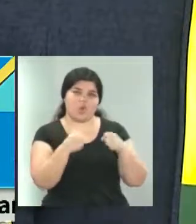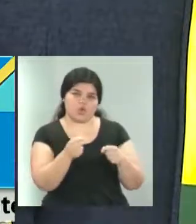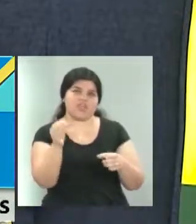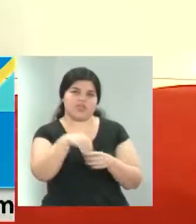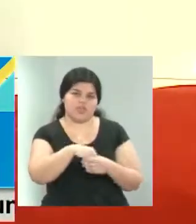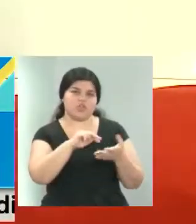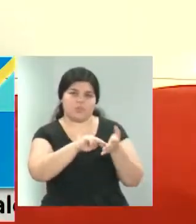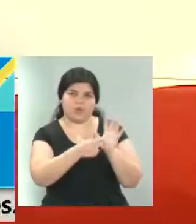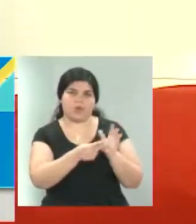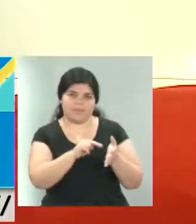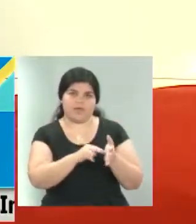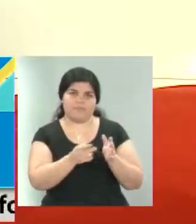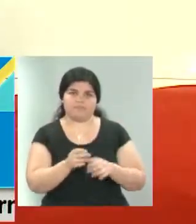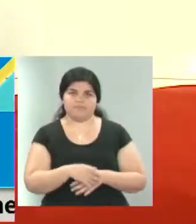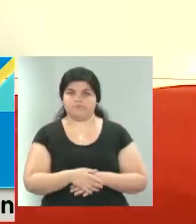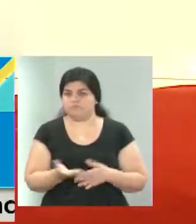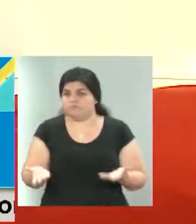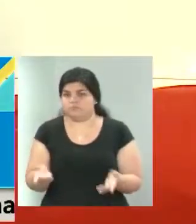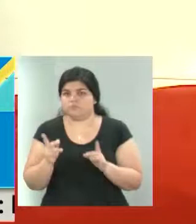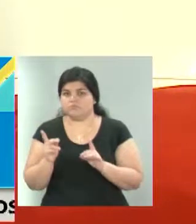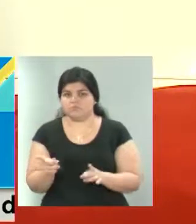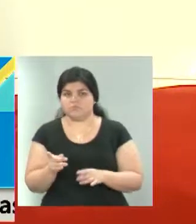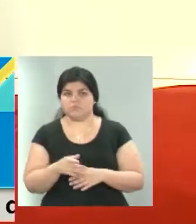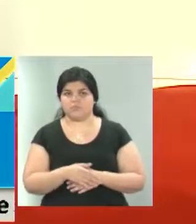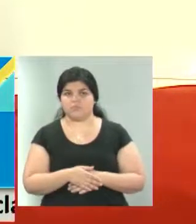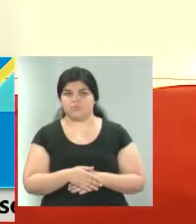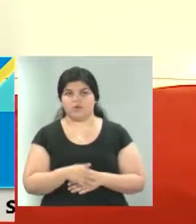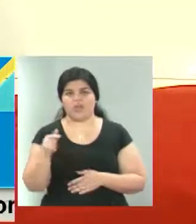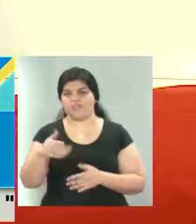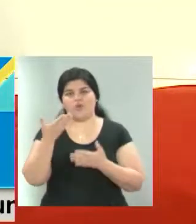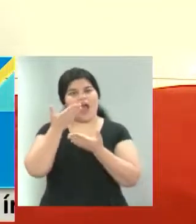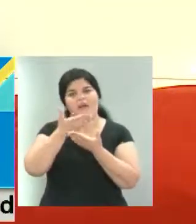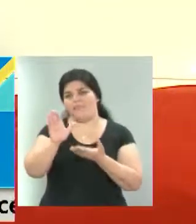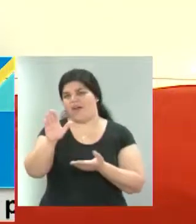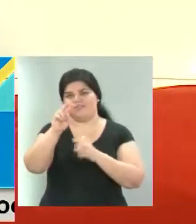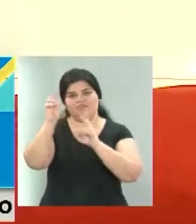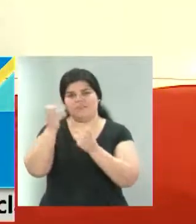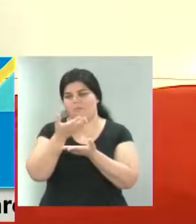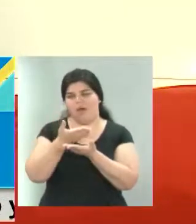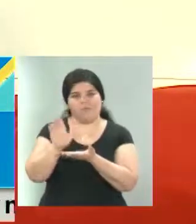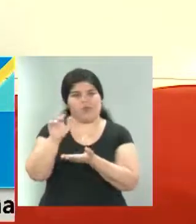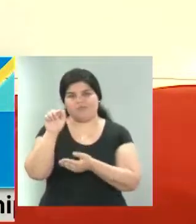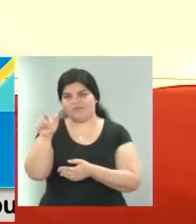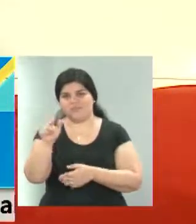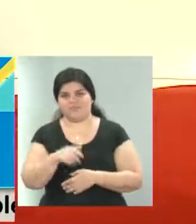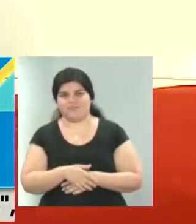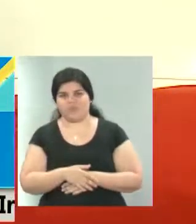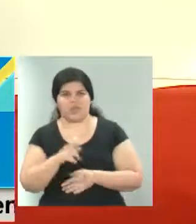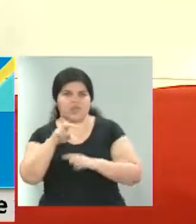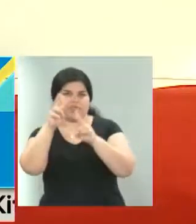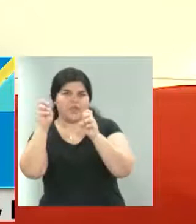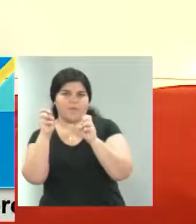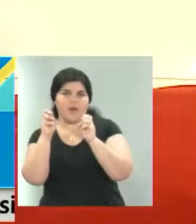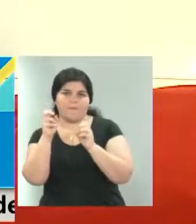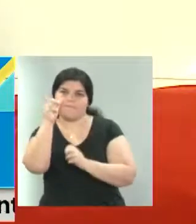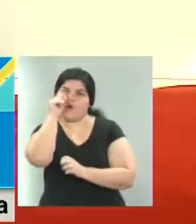que es un hecho, a eso sí, sí. Es un hecho muy aislado. Y aparte decían que eran unas cuestiones políticas, o sea,